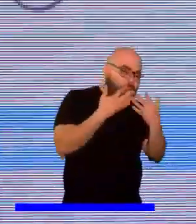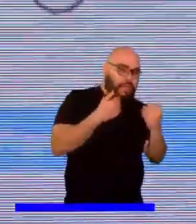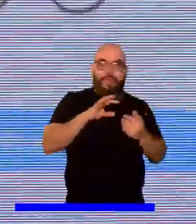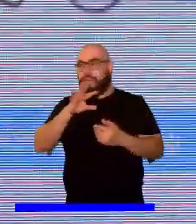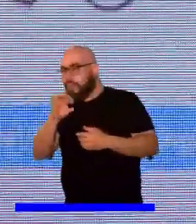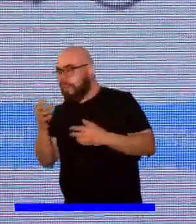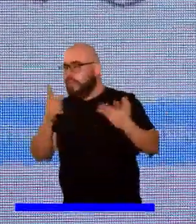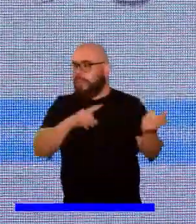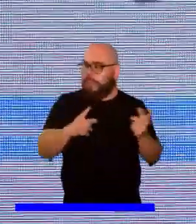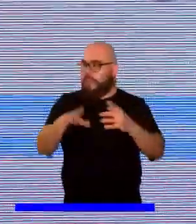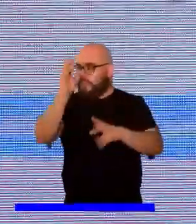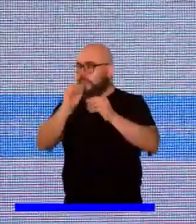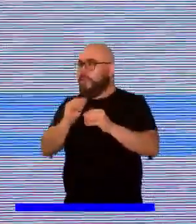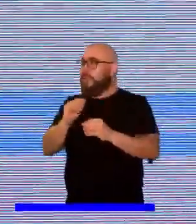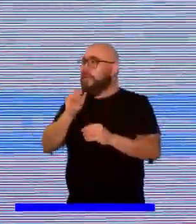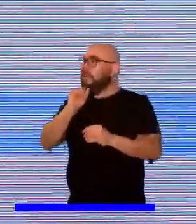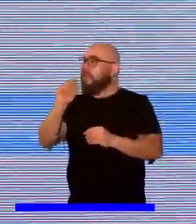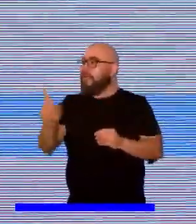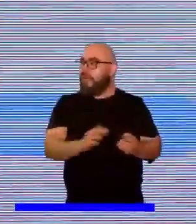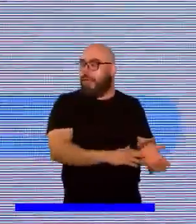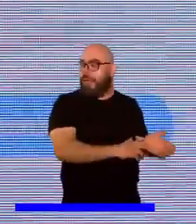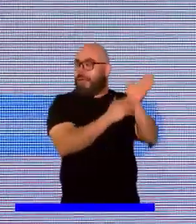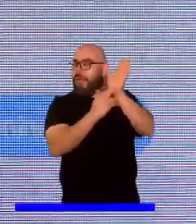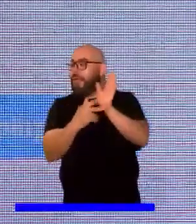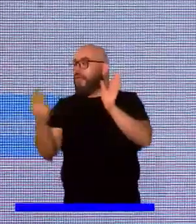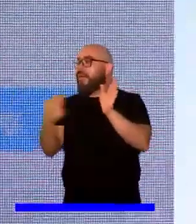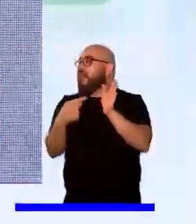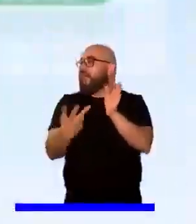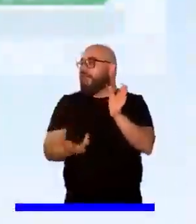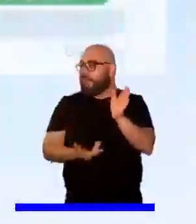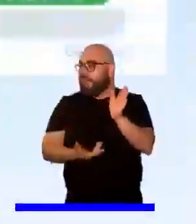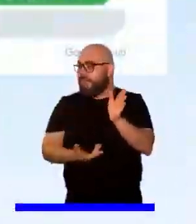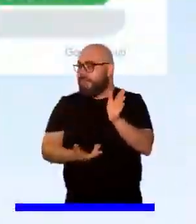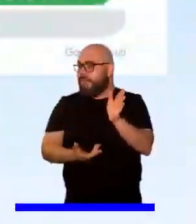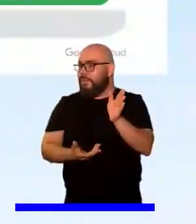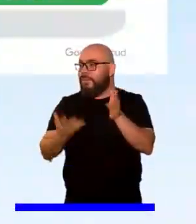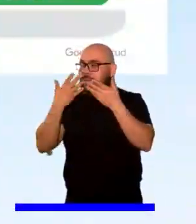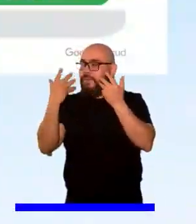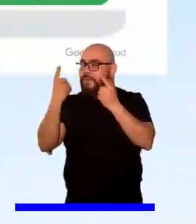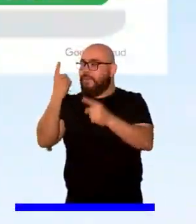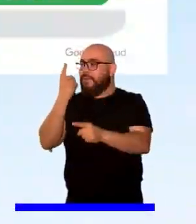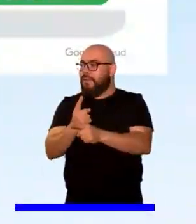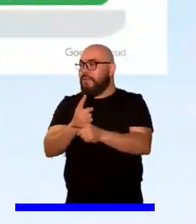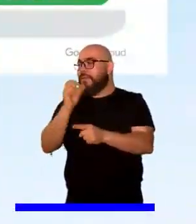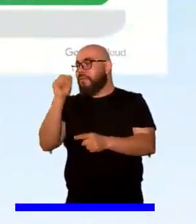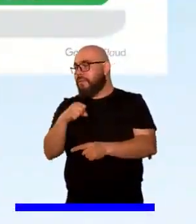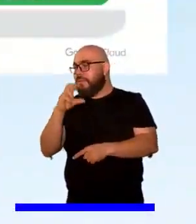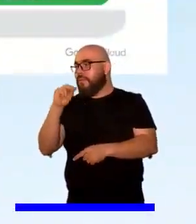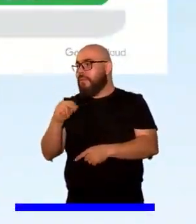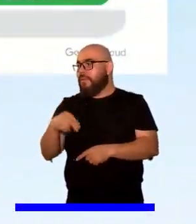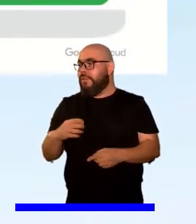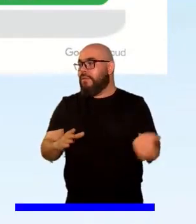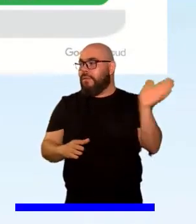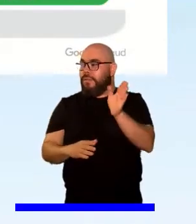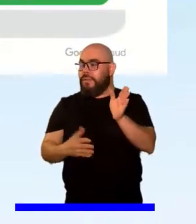ta, ta. Y eventualmente yo llego y le pregunto, y le muestro una foto, oye, ¿esto qué es? ¿Es un gato? Sí, no. ¿Esto es